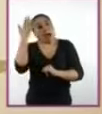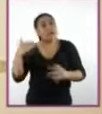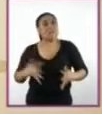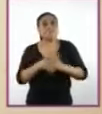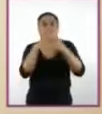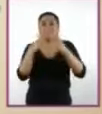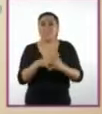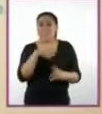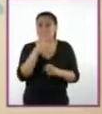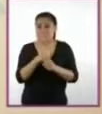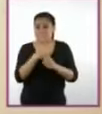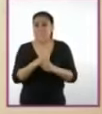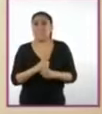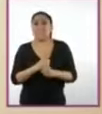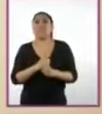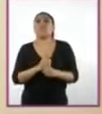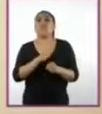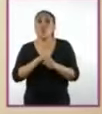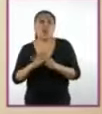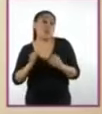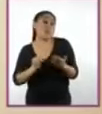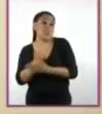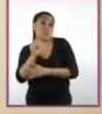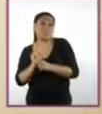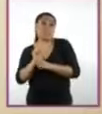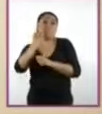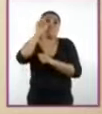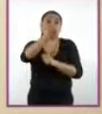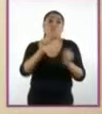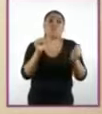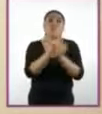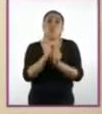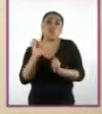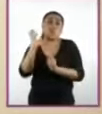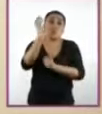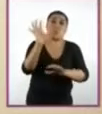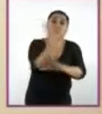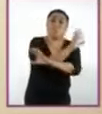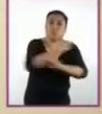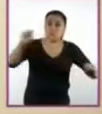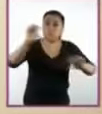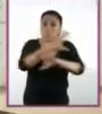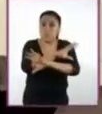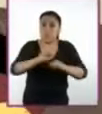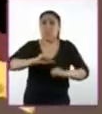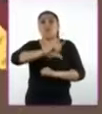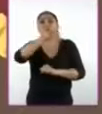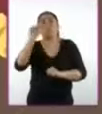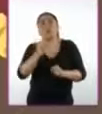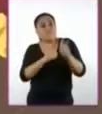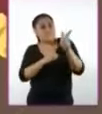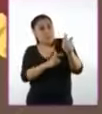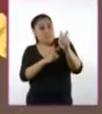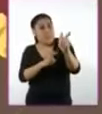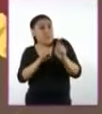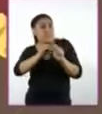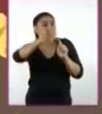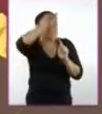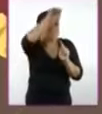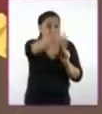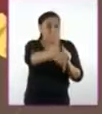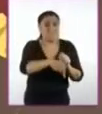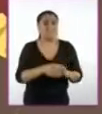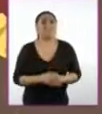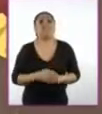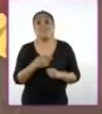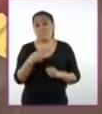Mundial. El agente químico fue lanzado primero con granadas de mano y después con granadas de fusil. No